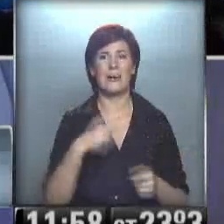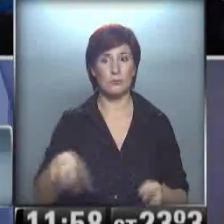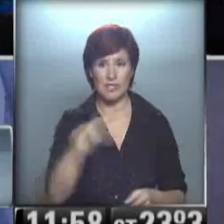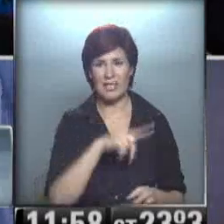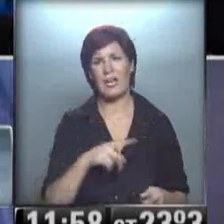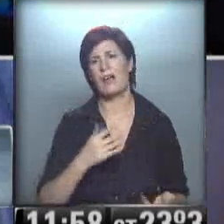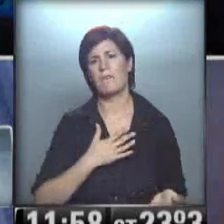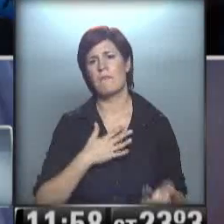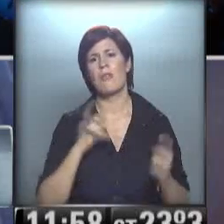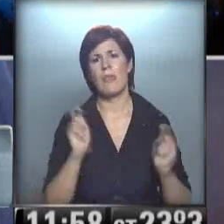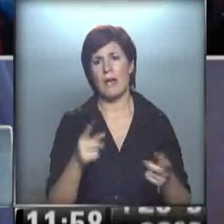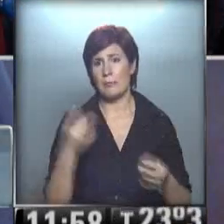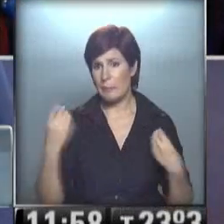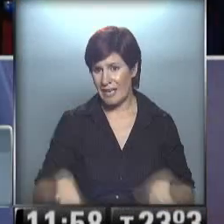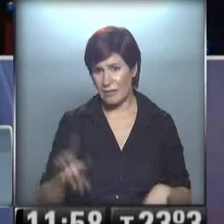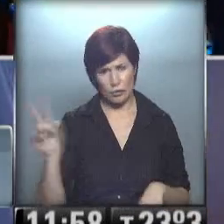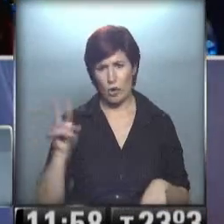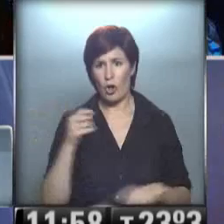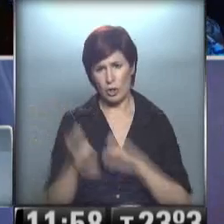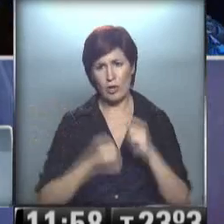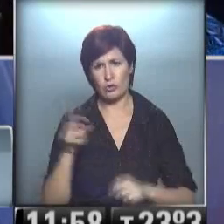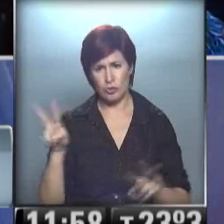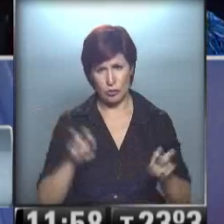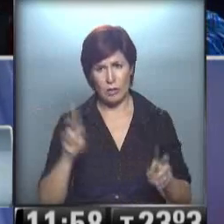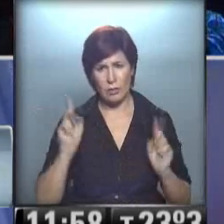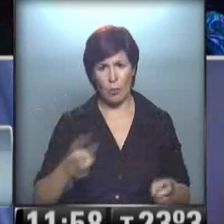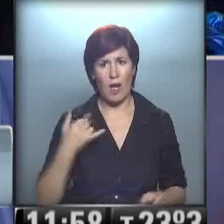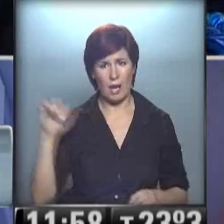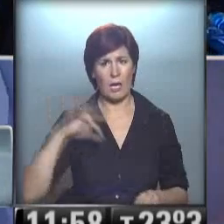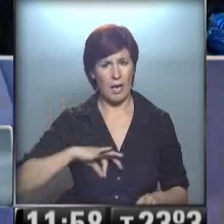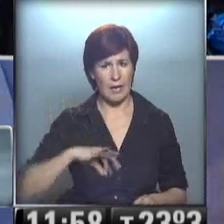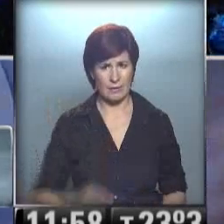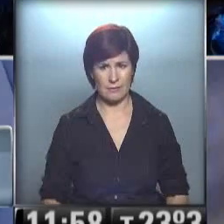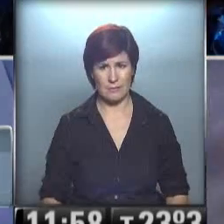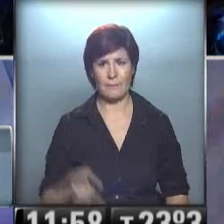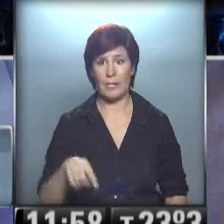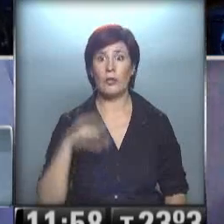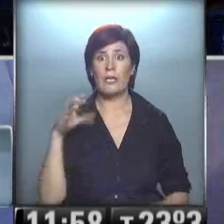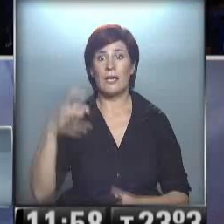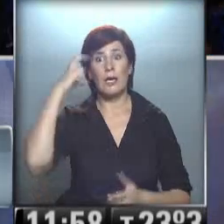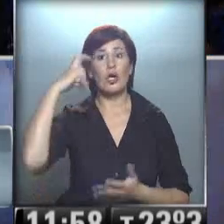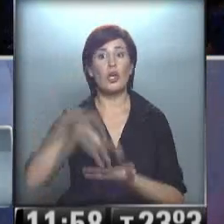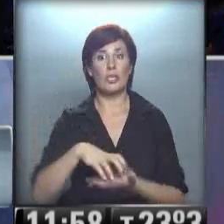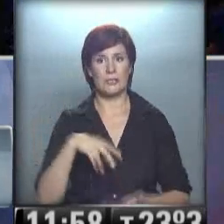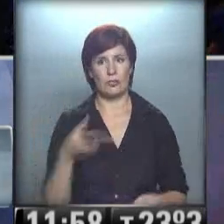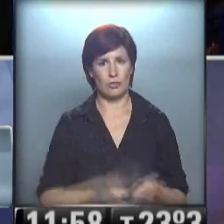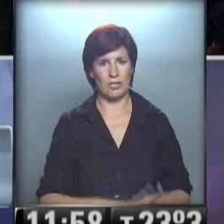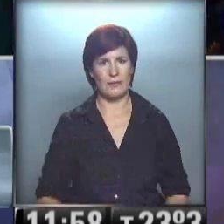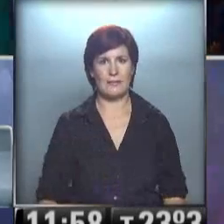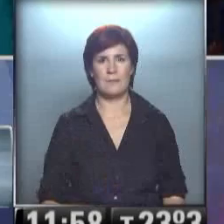Por supuesto, vamos a hablar un ratito más sobre este tema que es bien importante. Nos vamos ahora al Congreso. Fernando Fracheli, adelante.